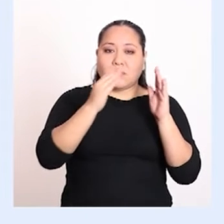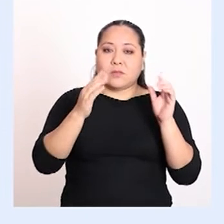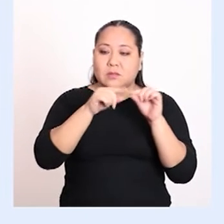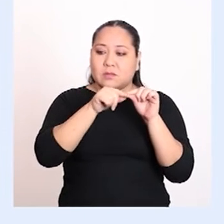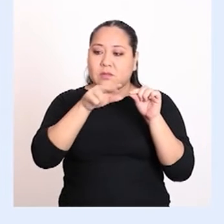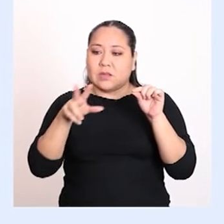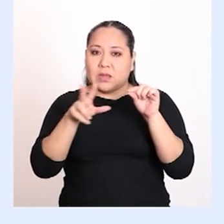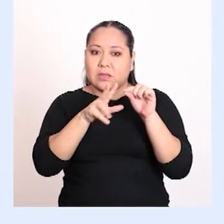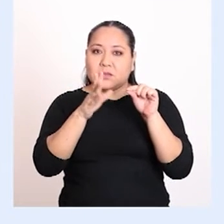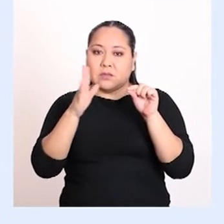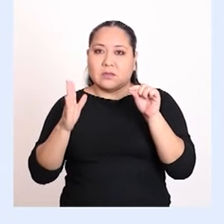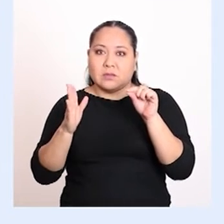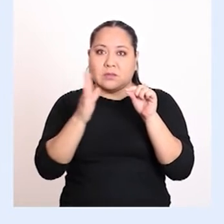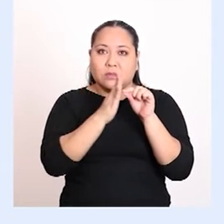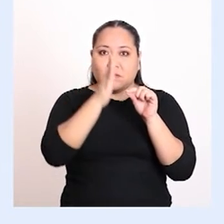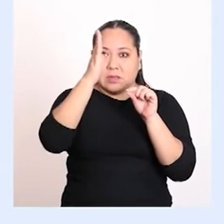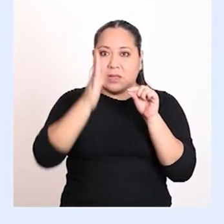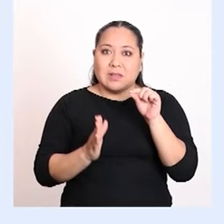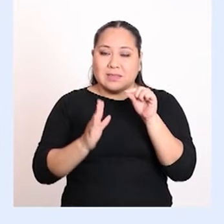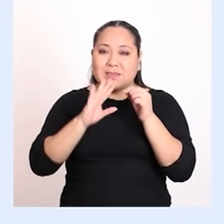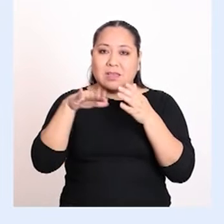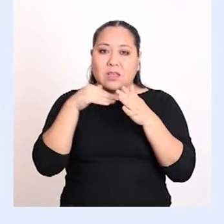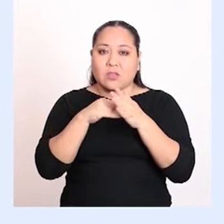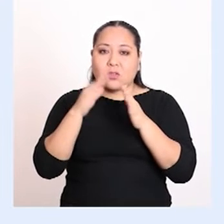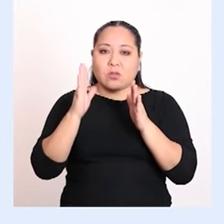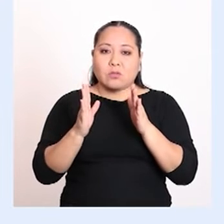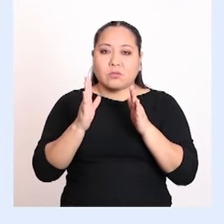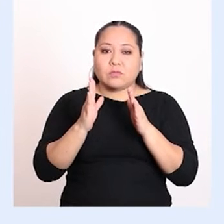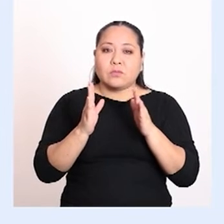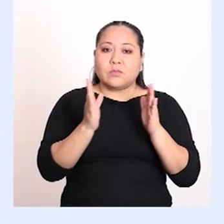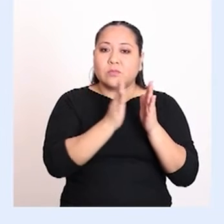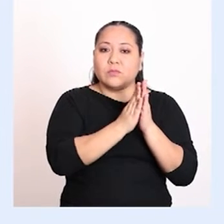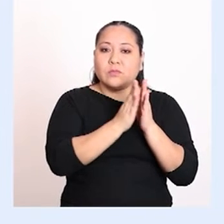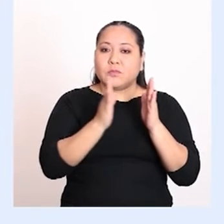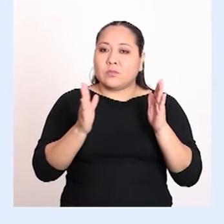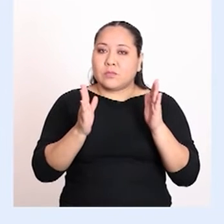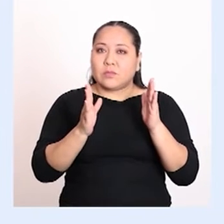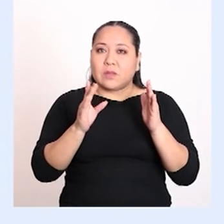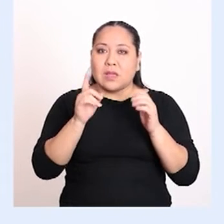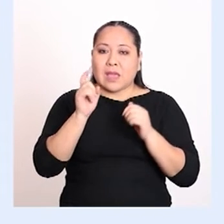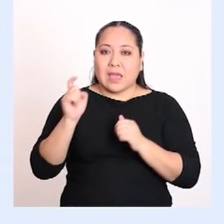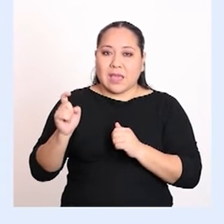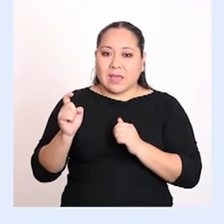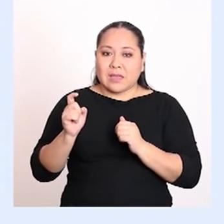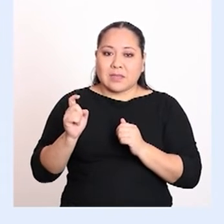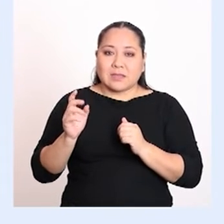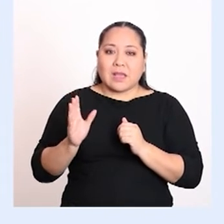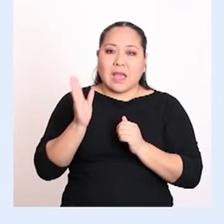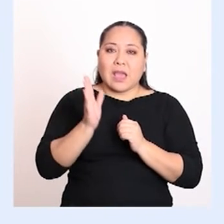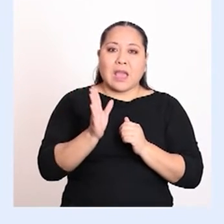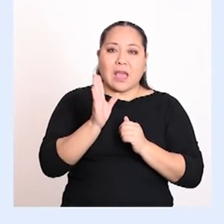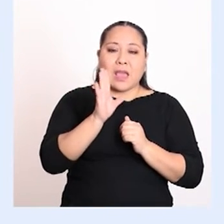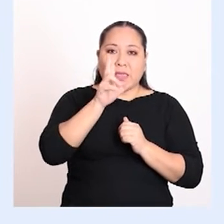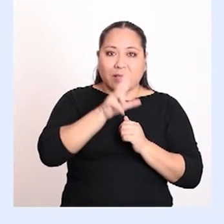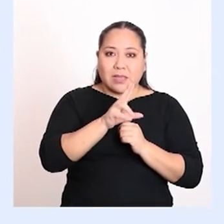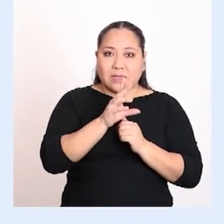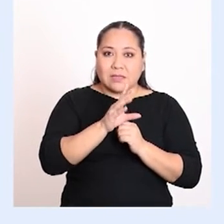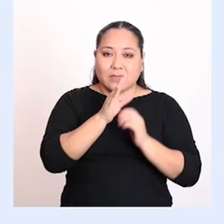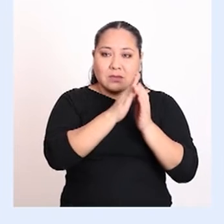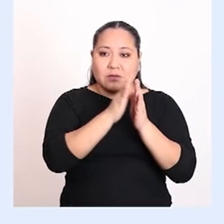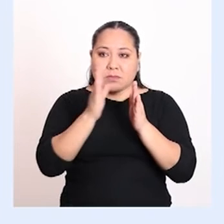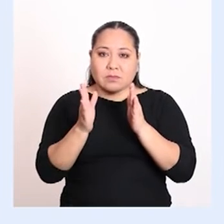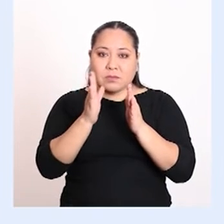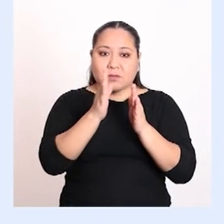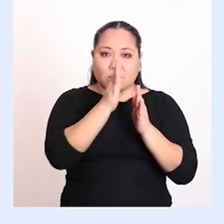simetría. Entonces, el punto simétrico en el eje X a 3 unidades a la derecha del eje de